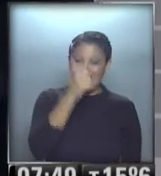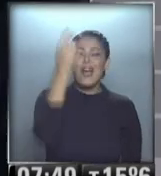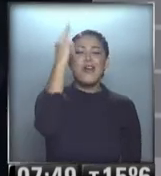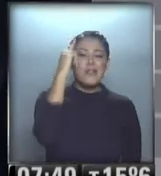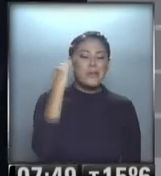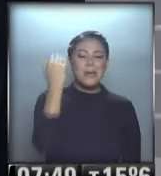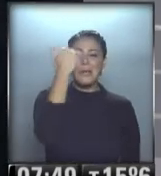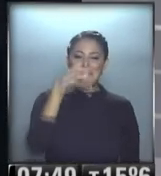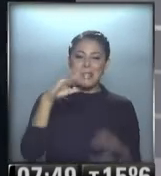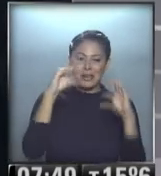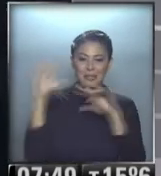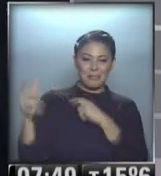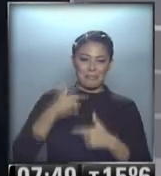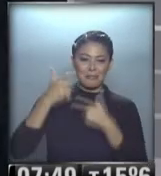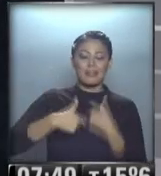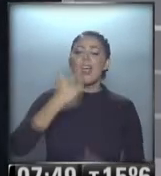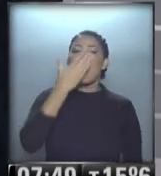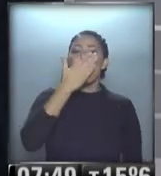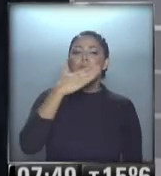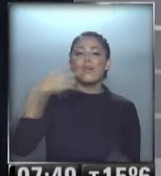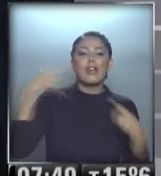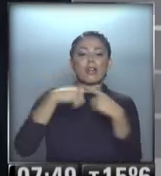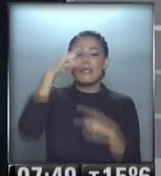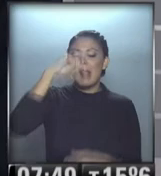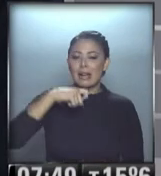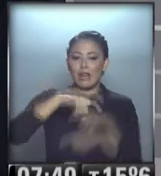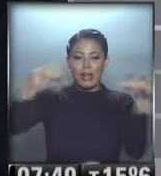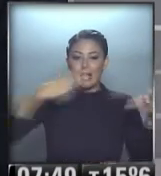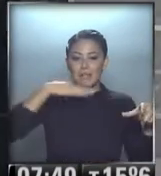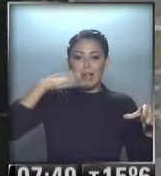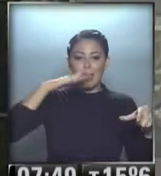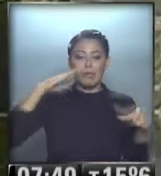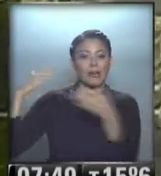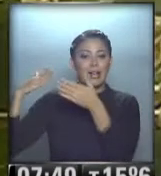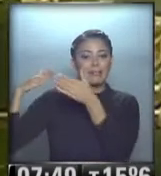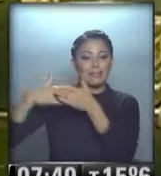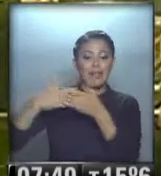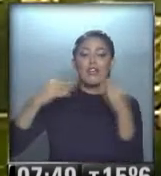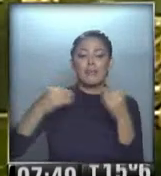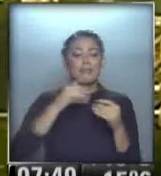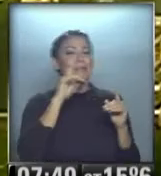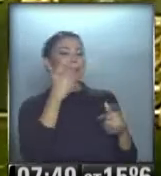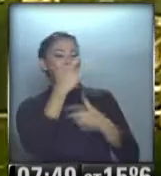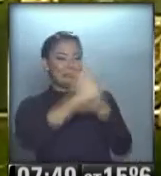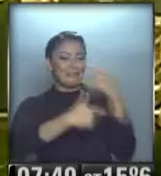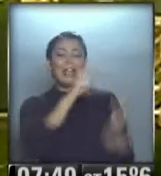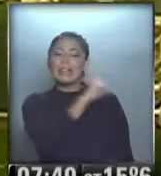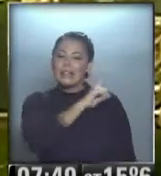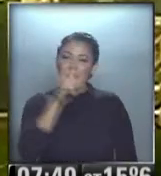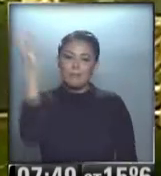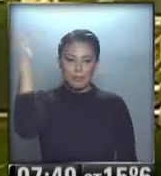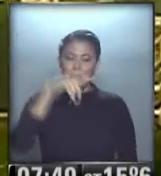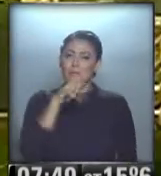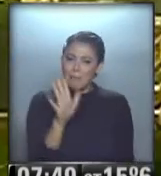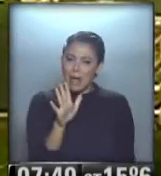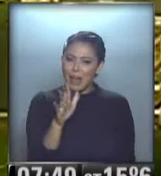21:30, Boca-Belgrano, a puertas cerradas, en la Bombonera. Qué barbaridad, tampoco va a llover, tampoco va a llover. Me parece